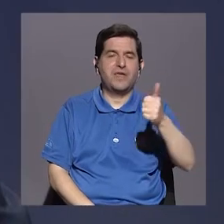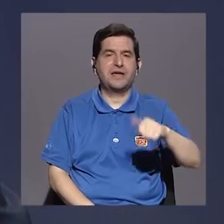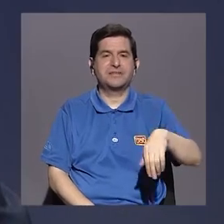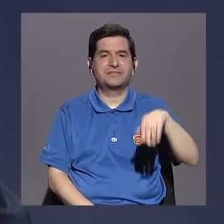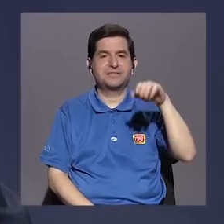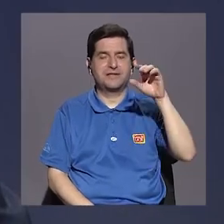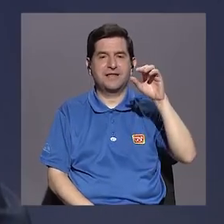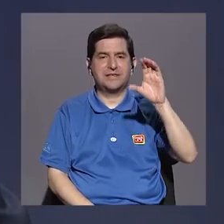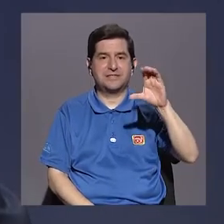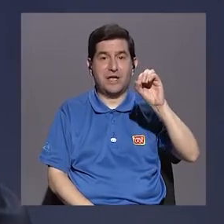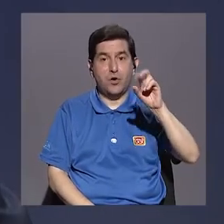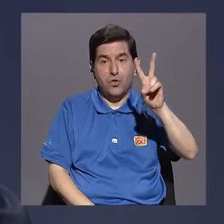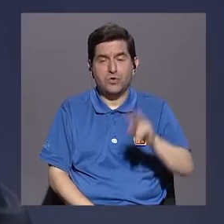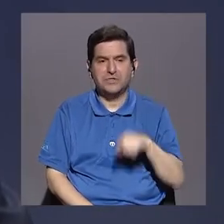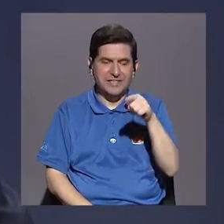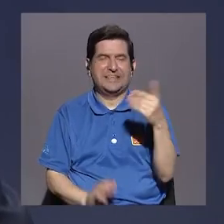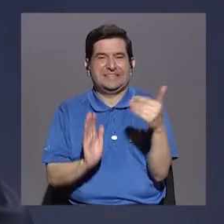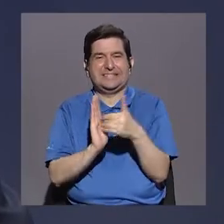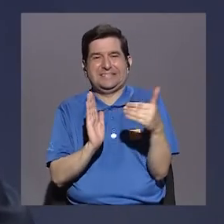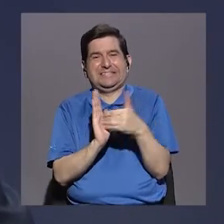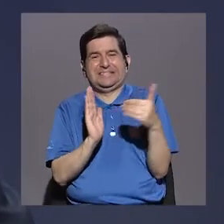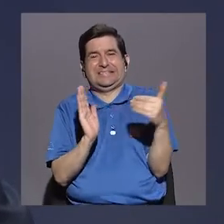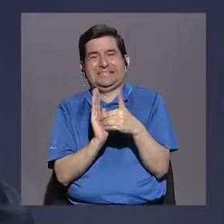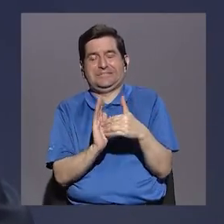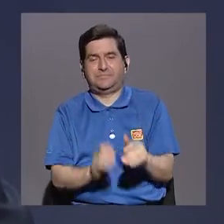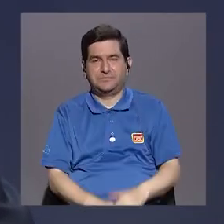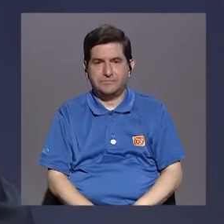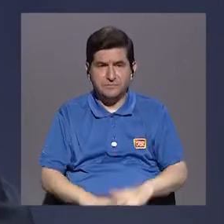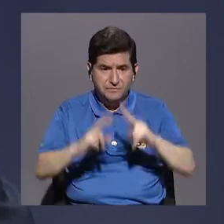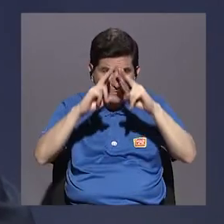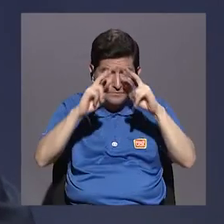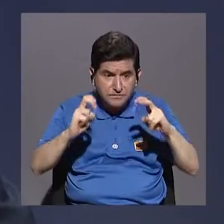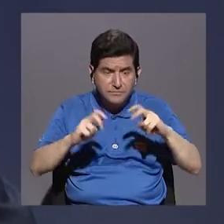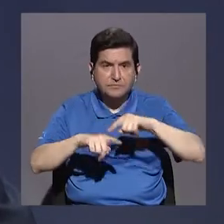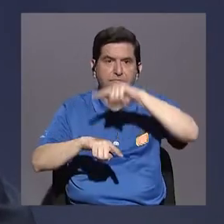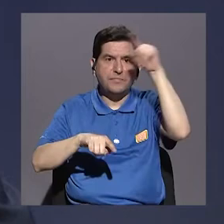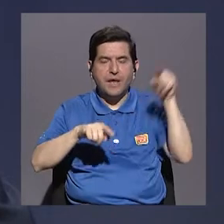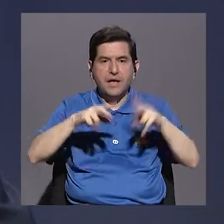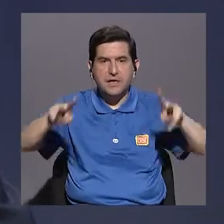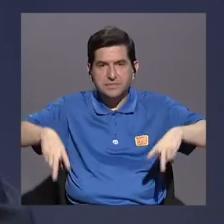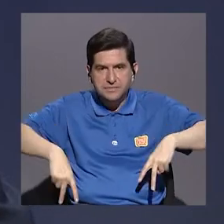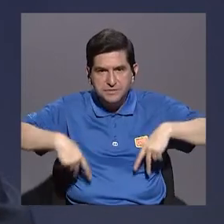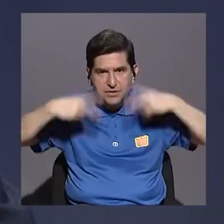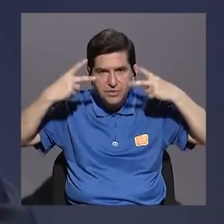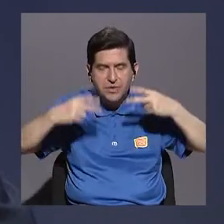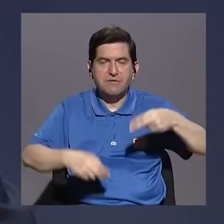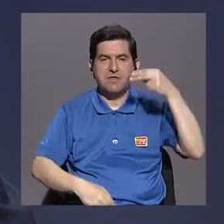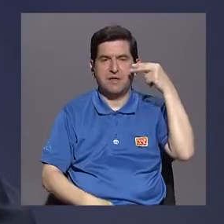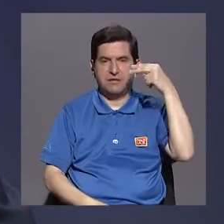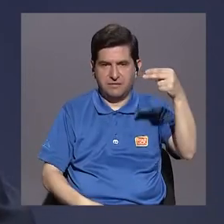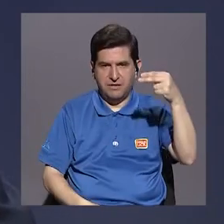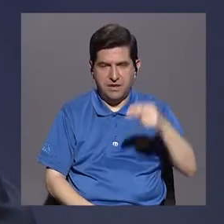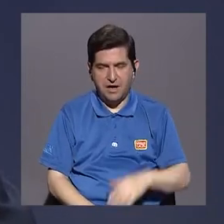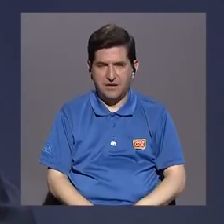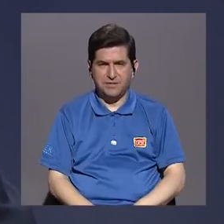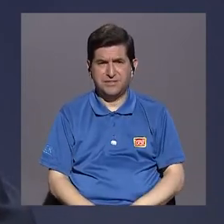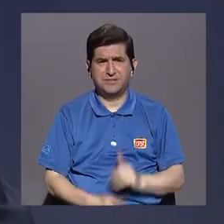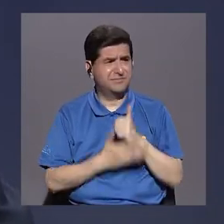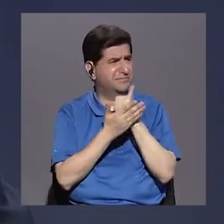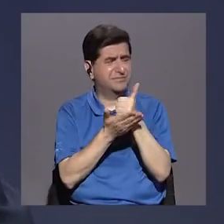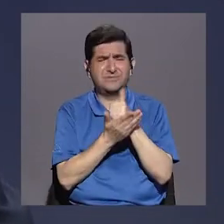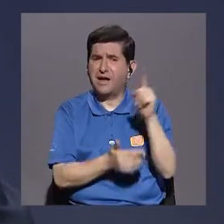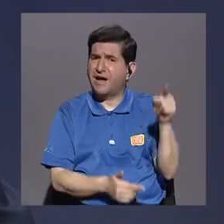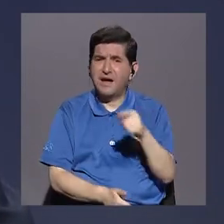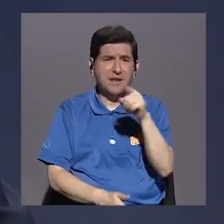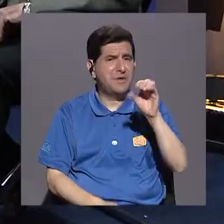por ahí andamos fregados los adquisición analizamos el ciclo de vida exacto del hidrógeno y no contribuye a la